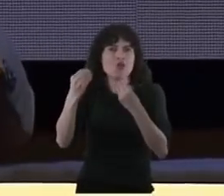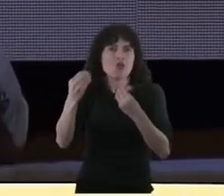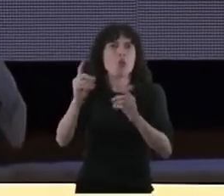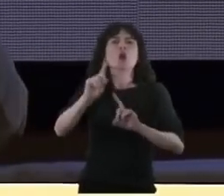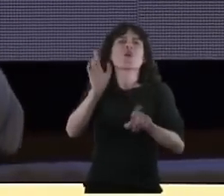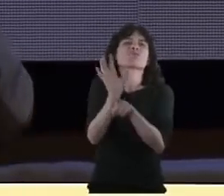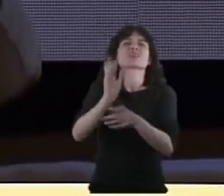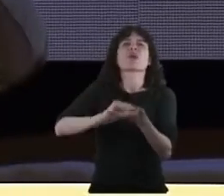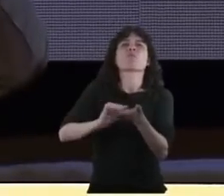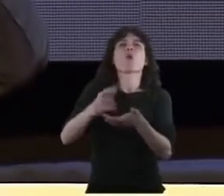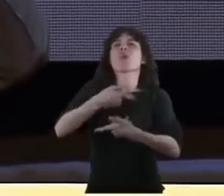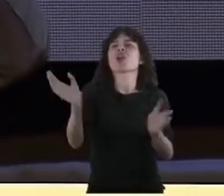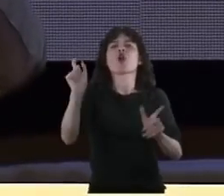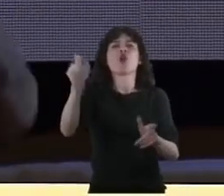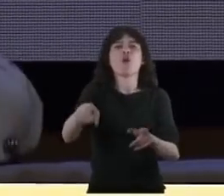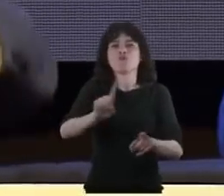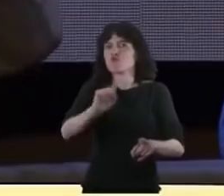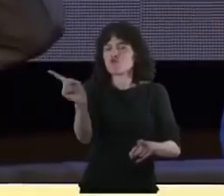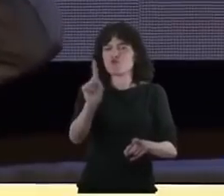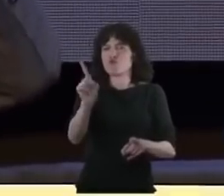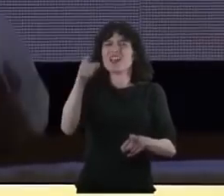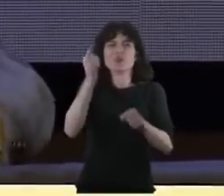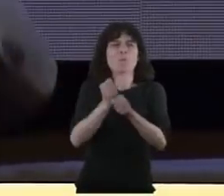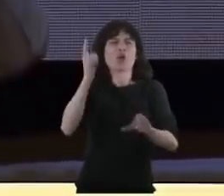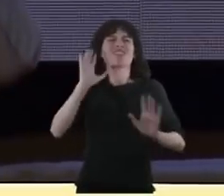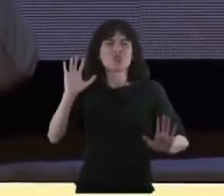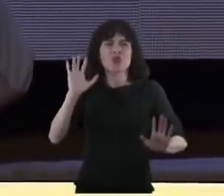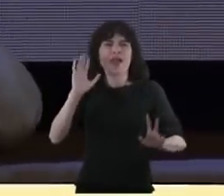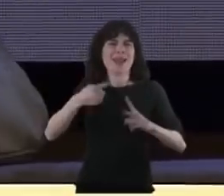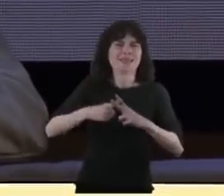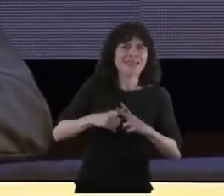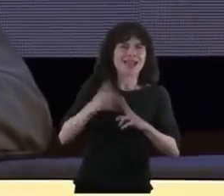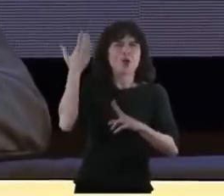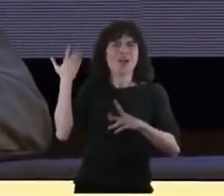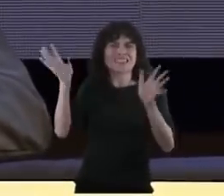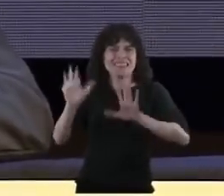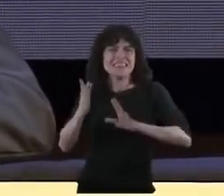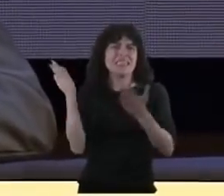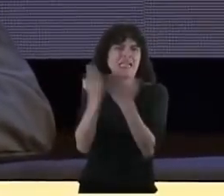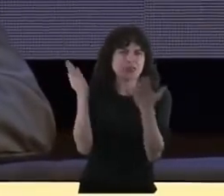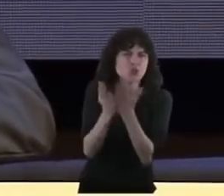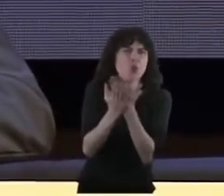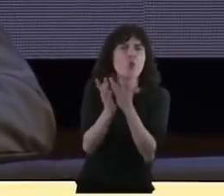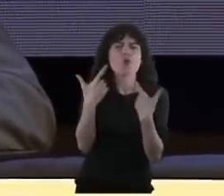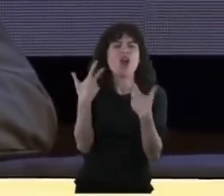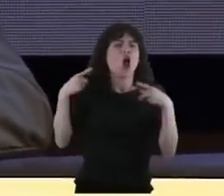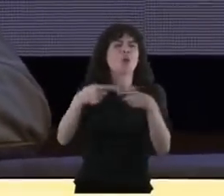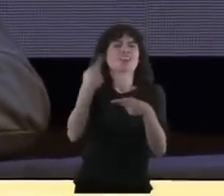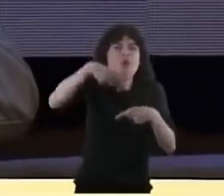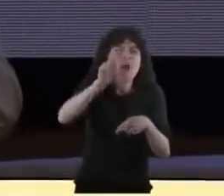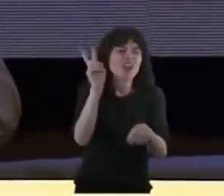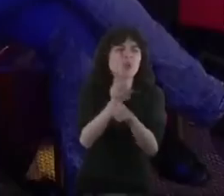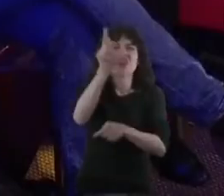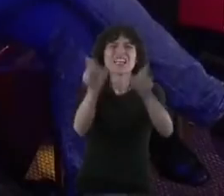empleados públicos, son técnicos especializados, preparados para salvar vidas y cuidar